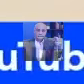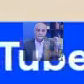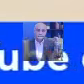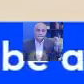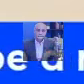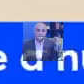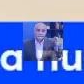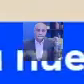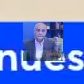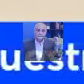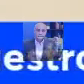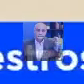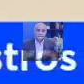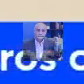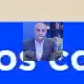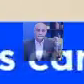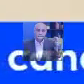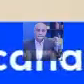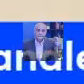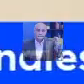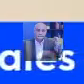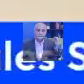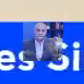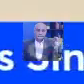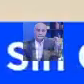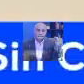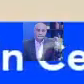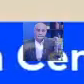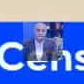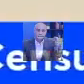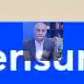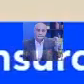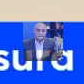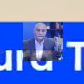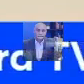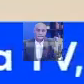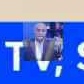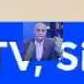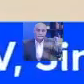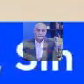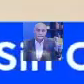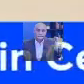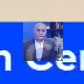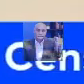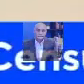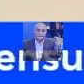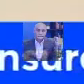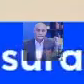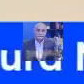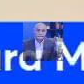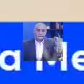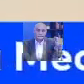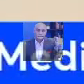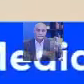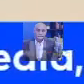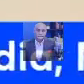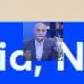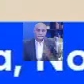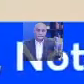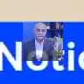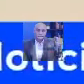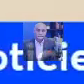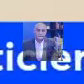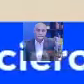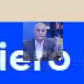Señor presidente Biden, que no lo engañen, son muchos hermanos, muchos capos, muchos cárteles, muchos criminales.